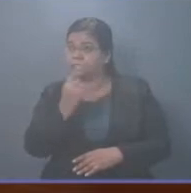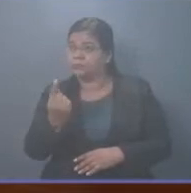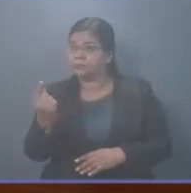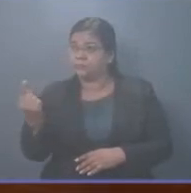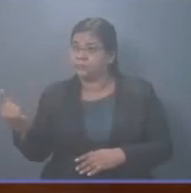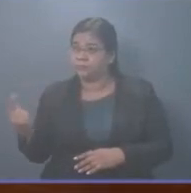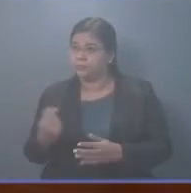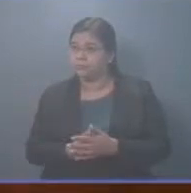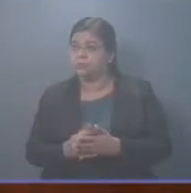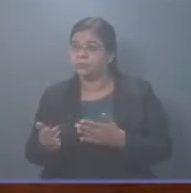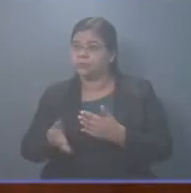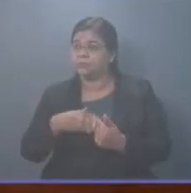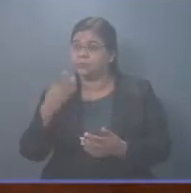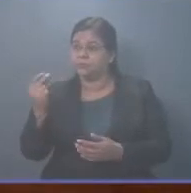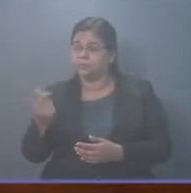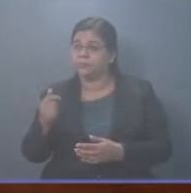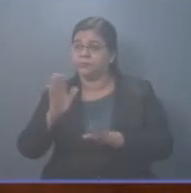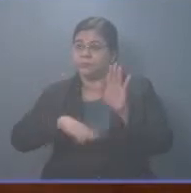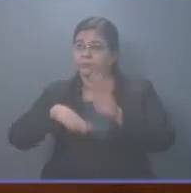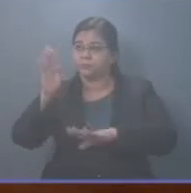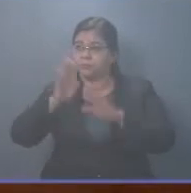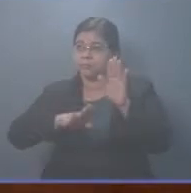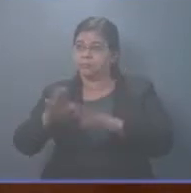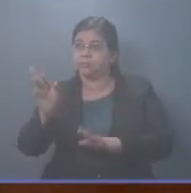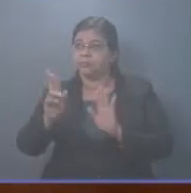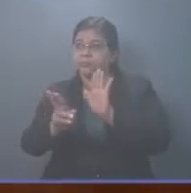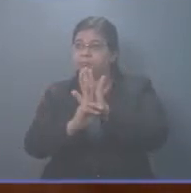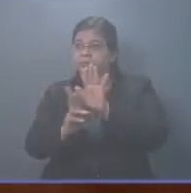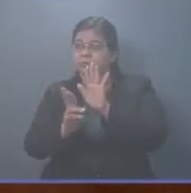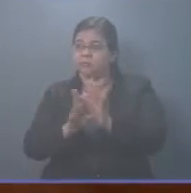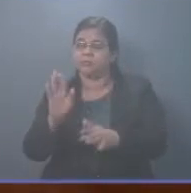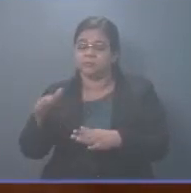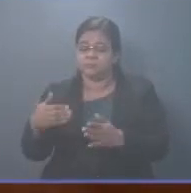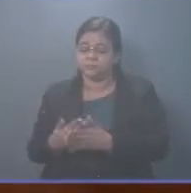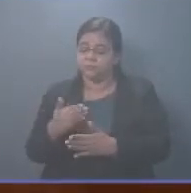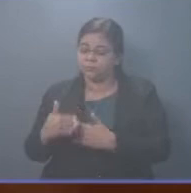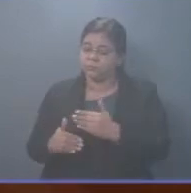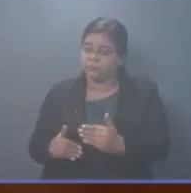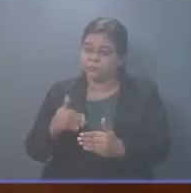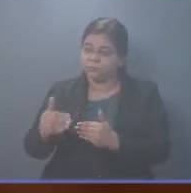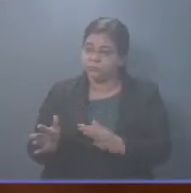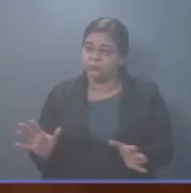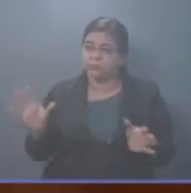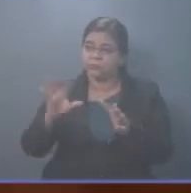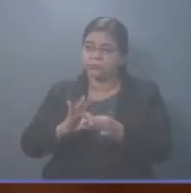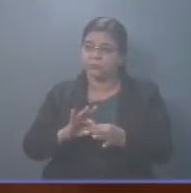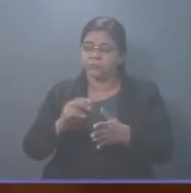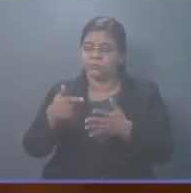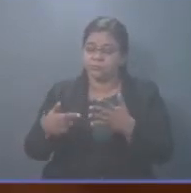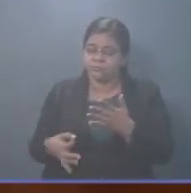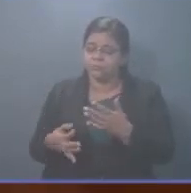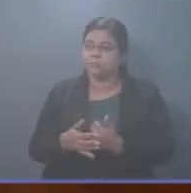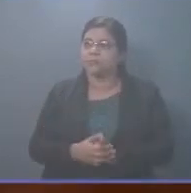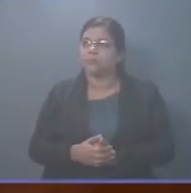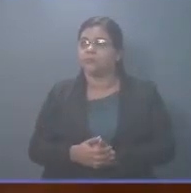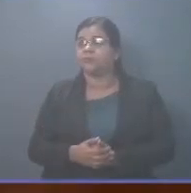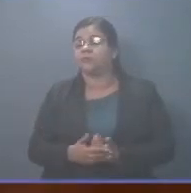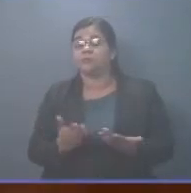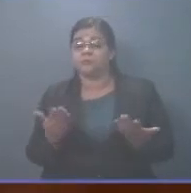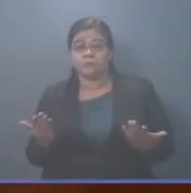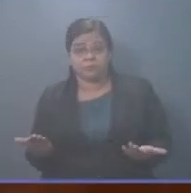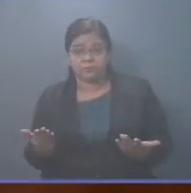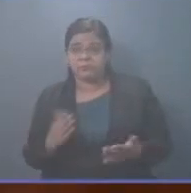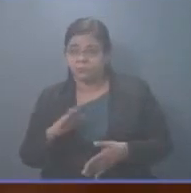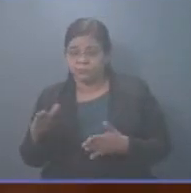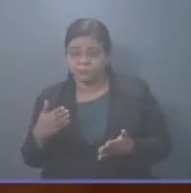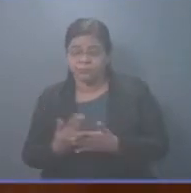a fin de facilitar su participación y representación en los procesos que le atañen de conformidad con esta ley. En el referido